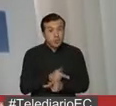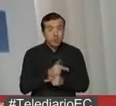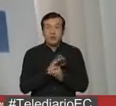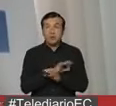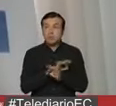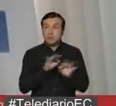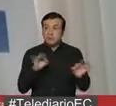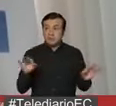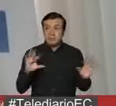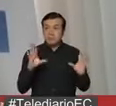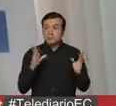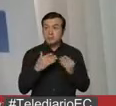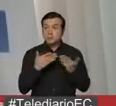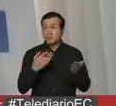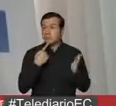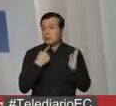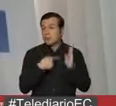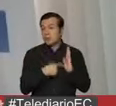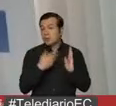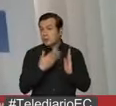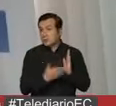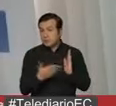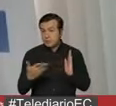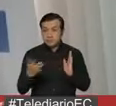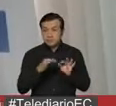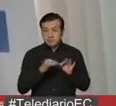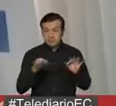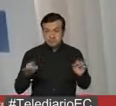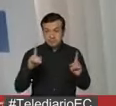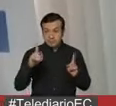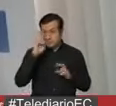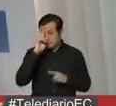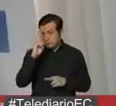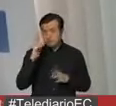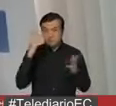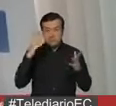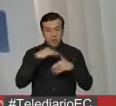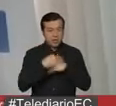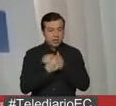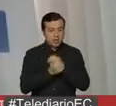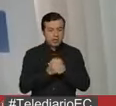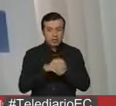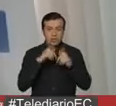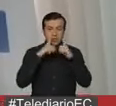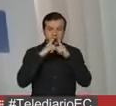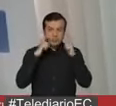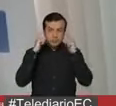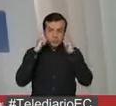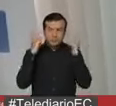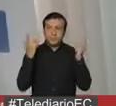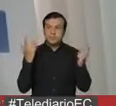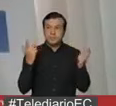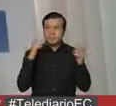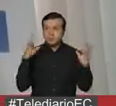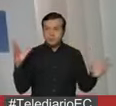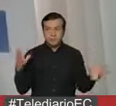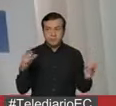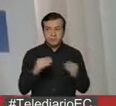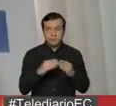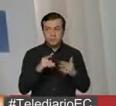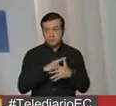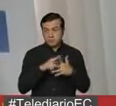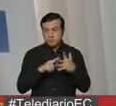higiene, como por ejemplo el distanciamiento, el lavado de manos, el uso de mascarilla. Todo aquello ha